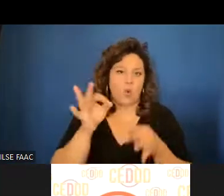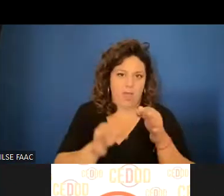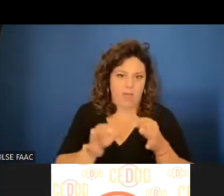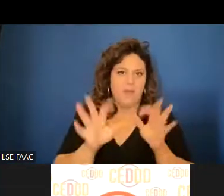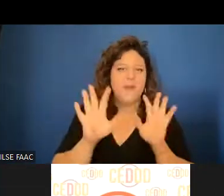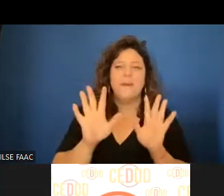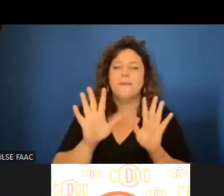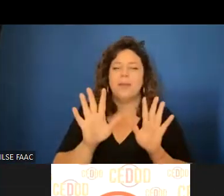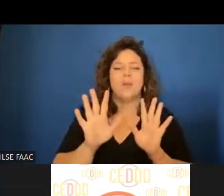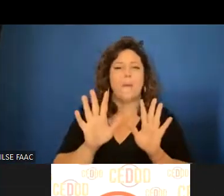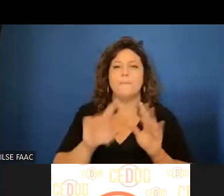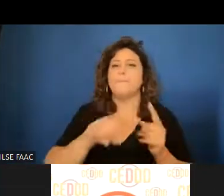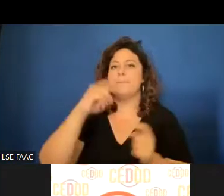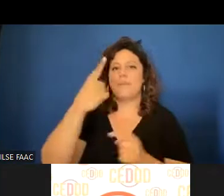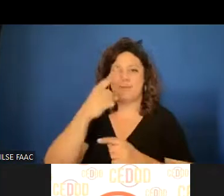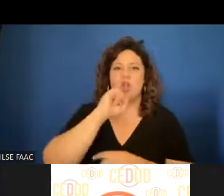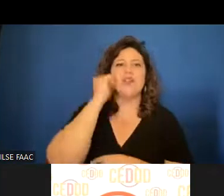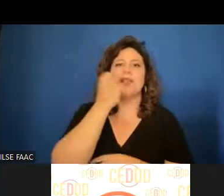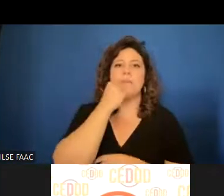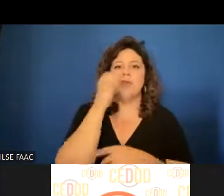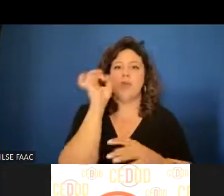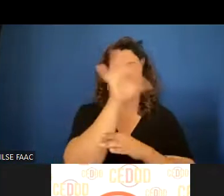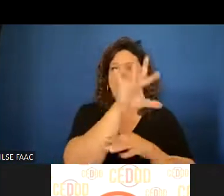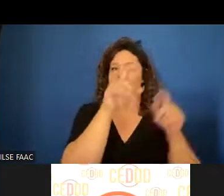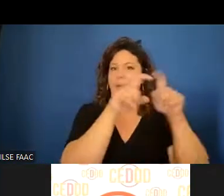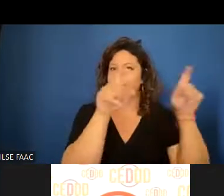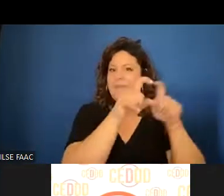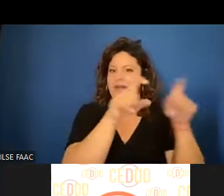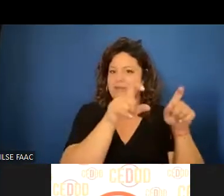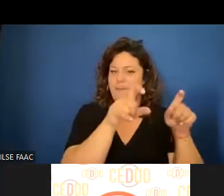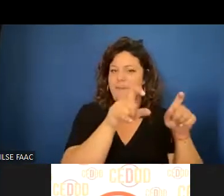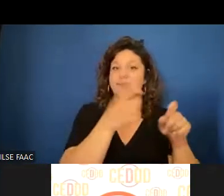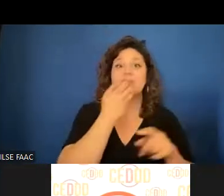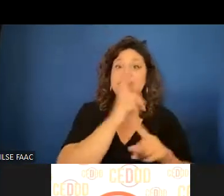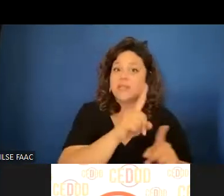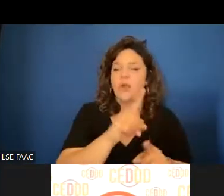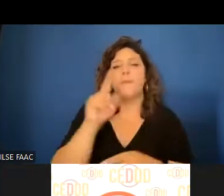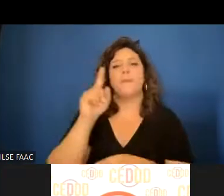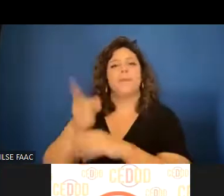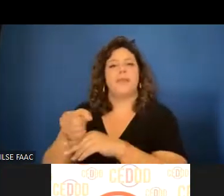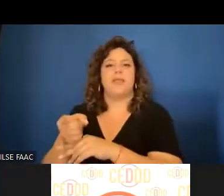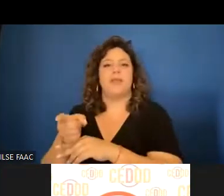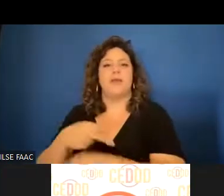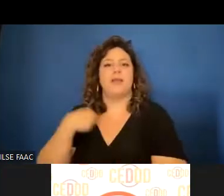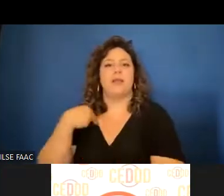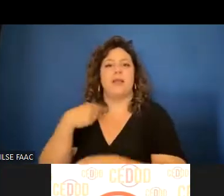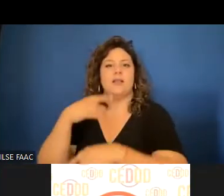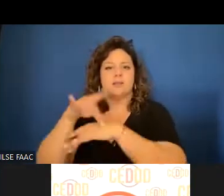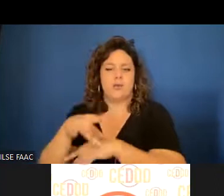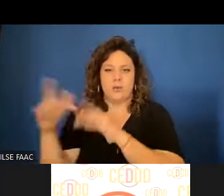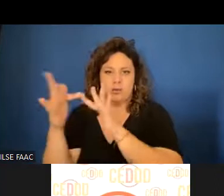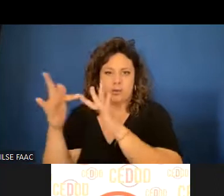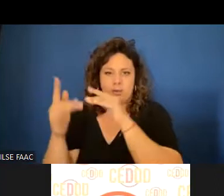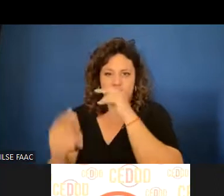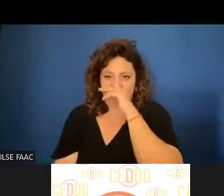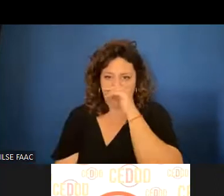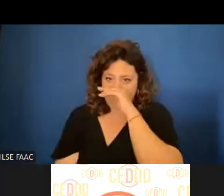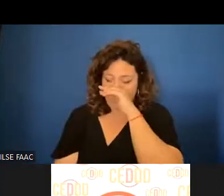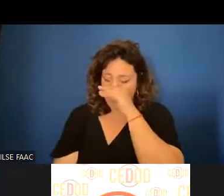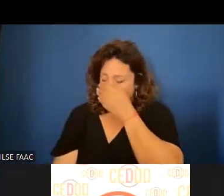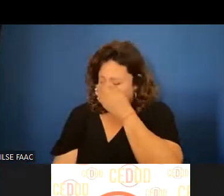Efectivamente, Néstor, no puedo estar más de acuerdo con tus conclusiones. Y me preguntaba también ahora uno de